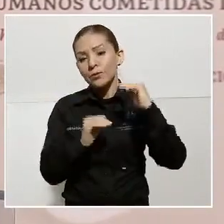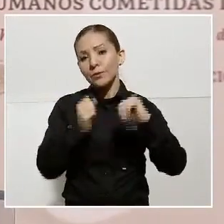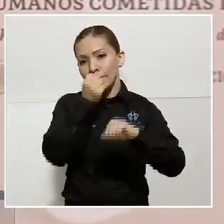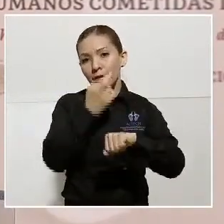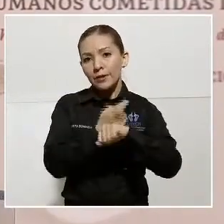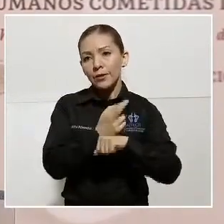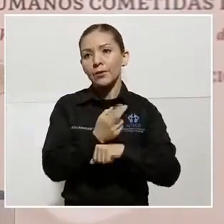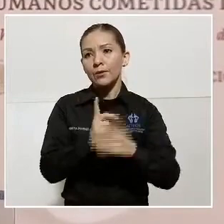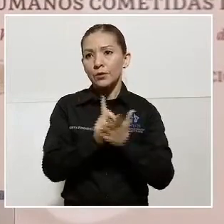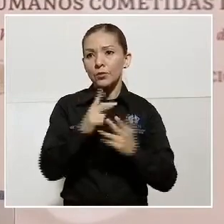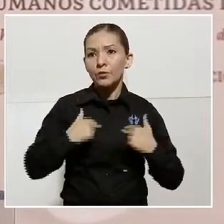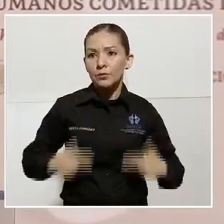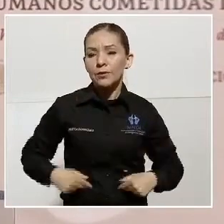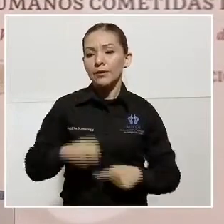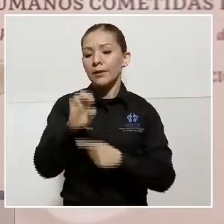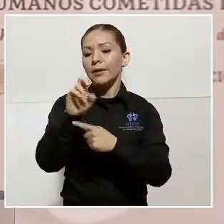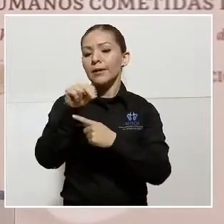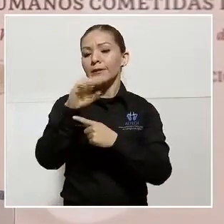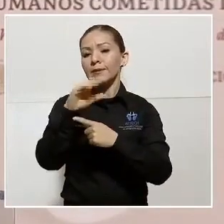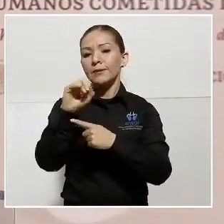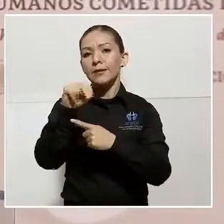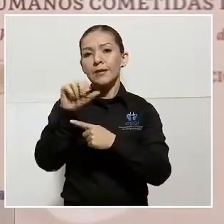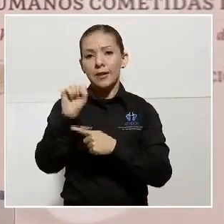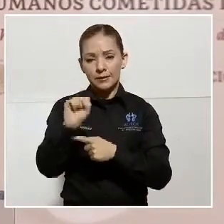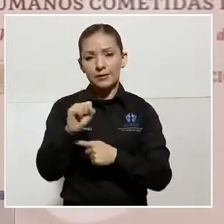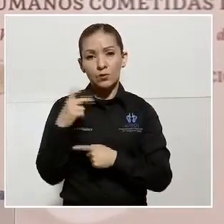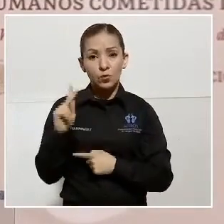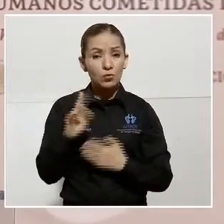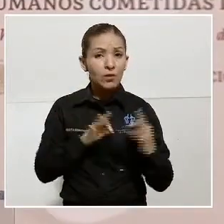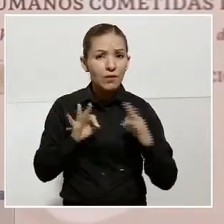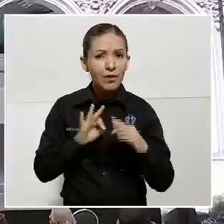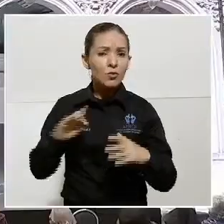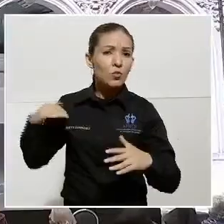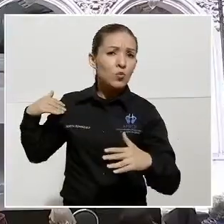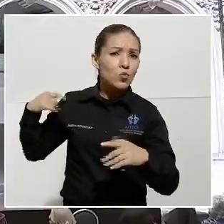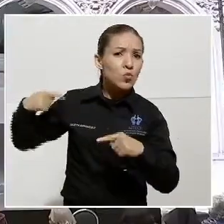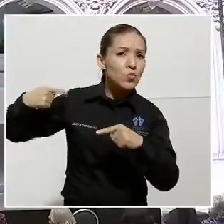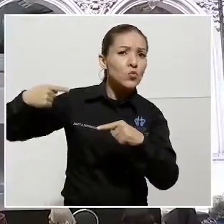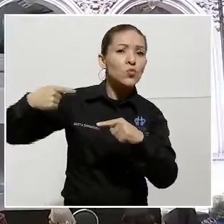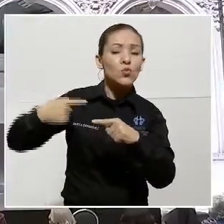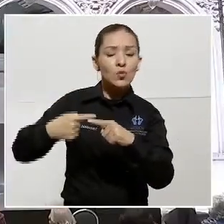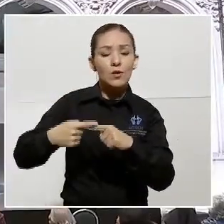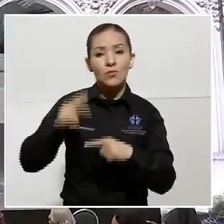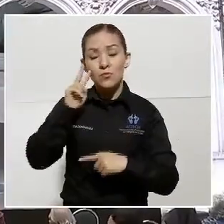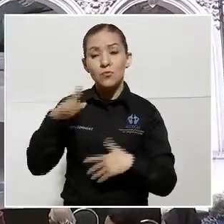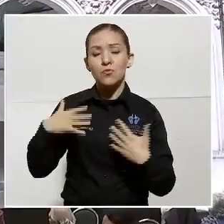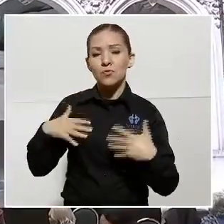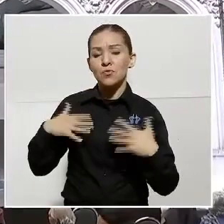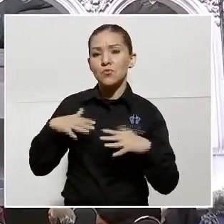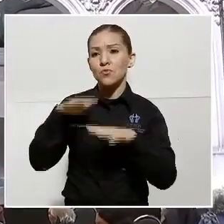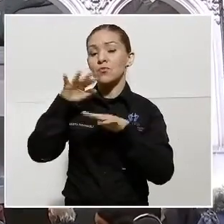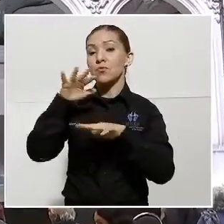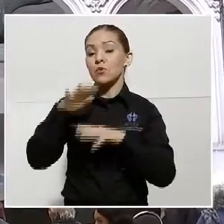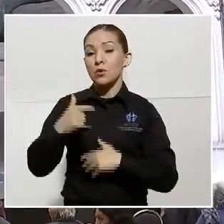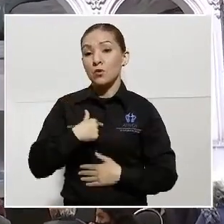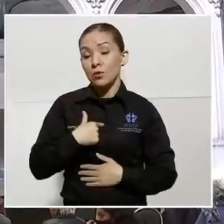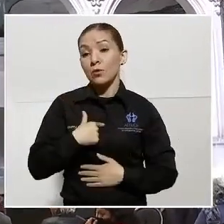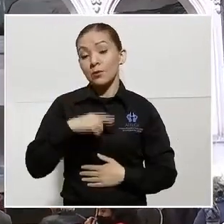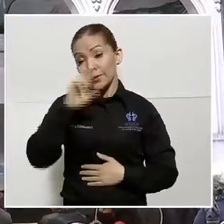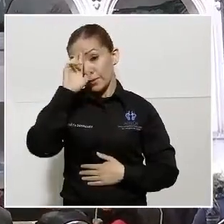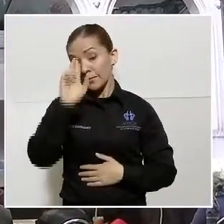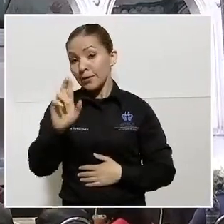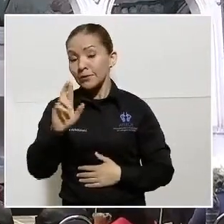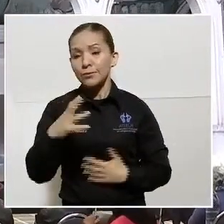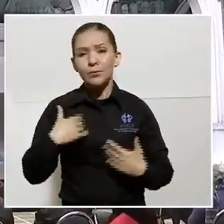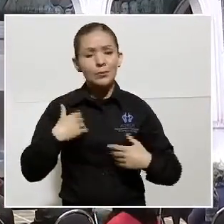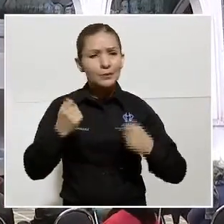Migración, al licenciado Alejandro Encinas, su trabajo y trayectoria lo procede. Todo mi respeto y admiración por